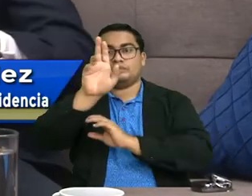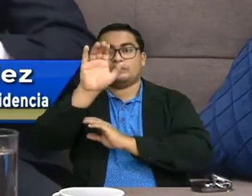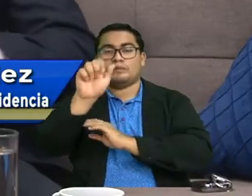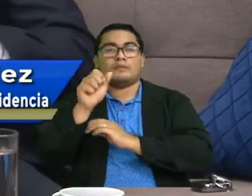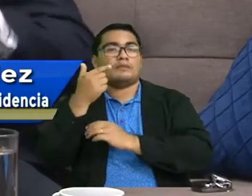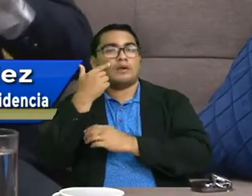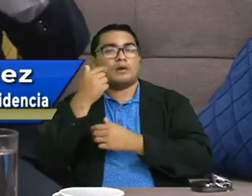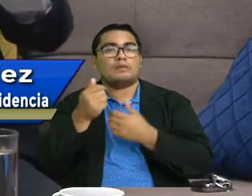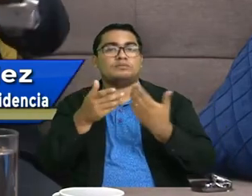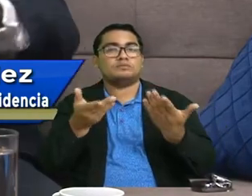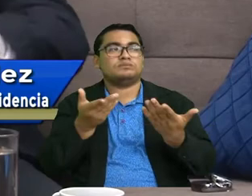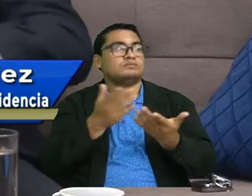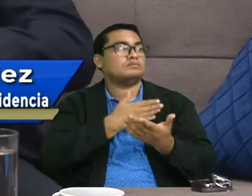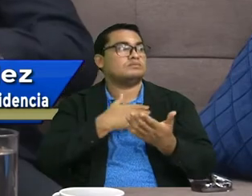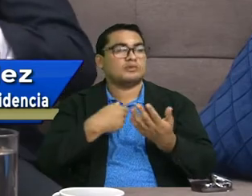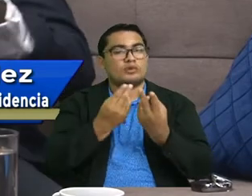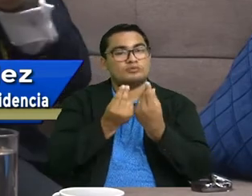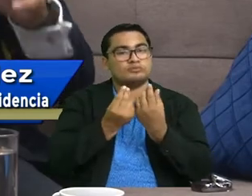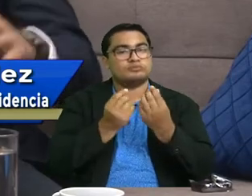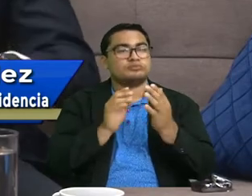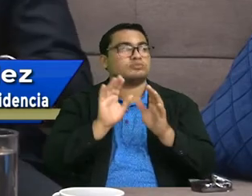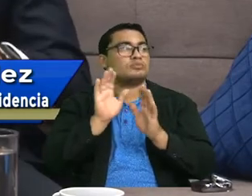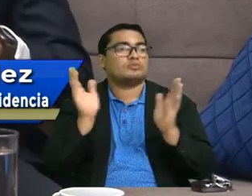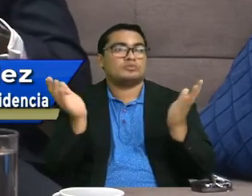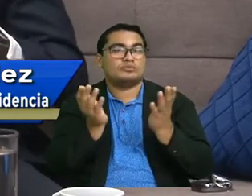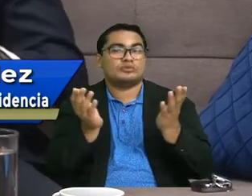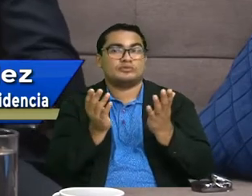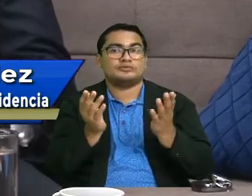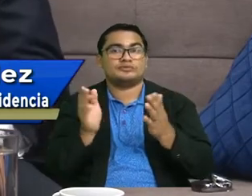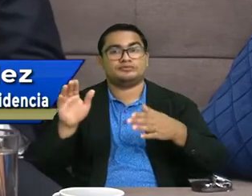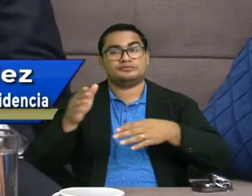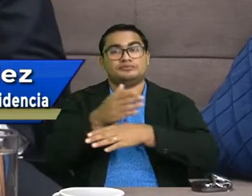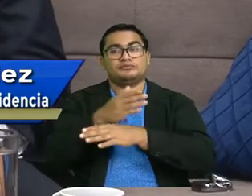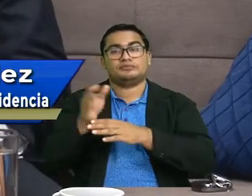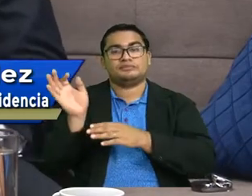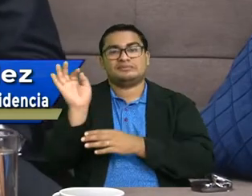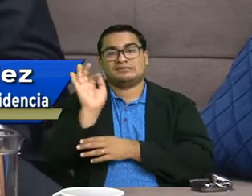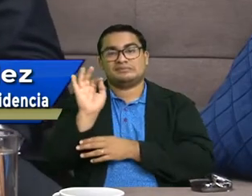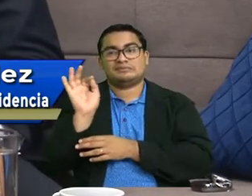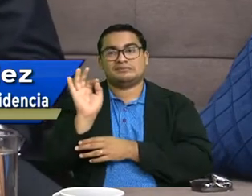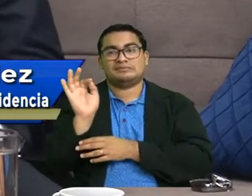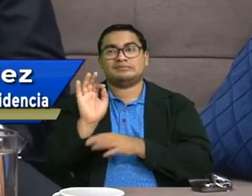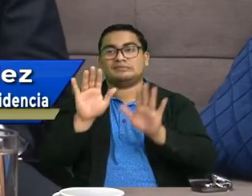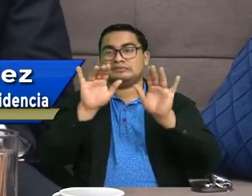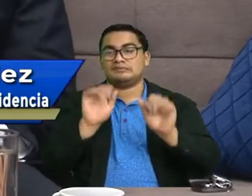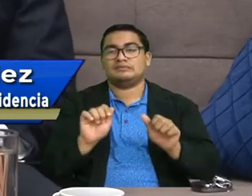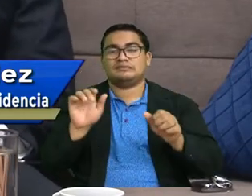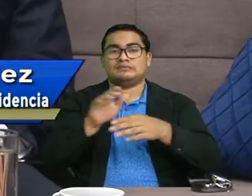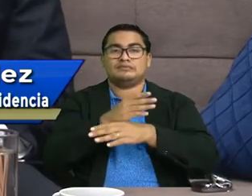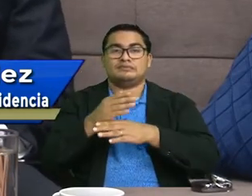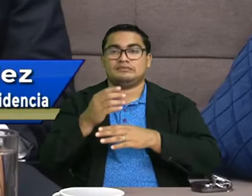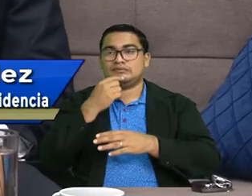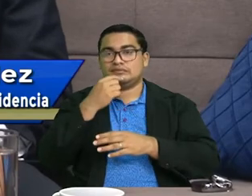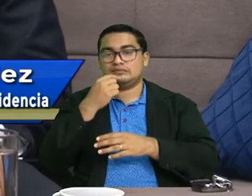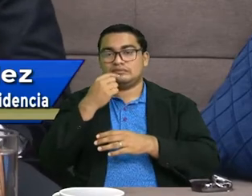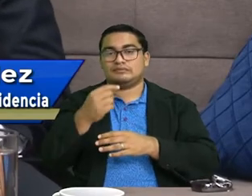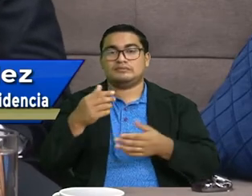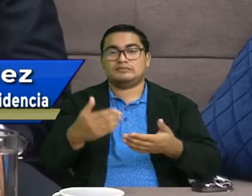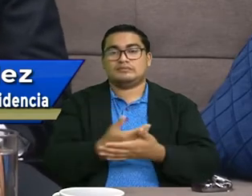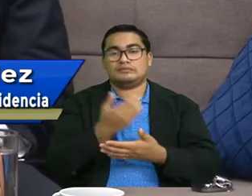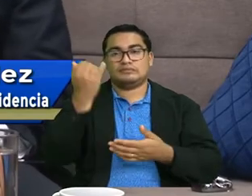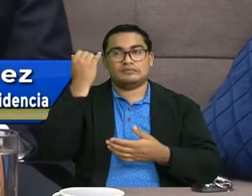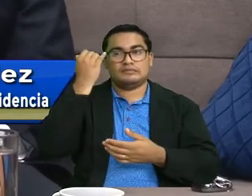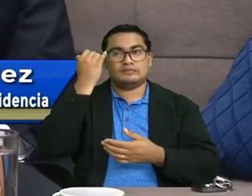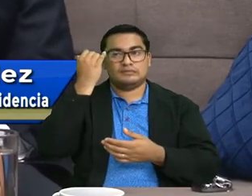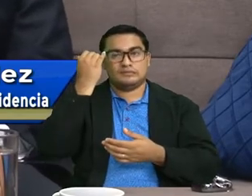saber cuál es la mejor tarifa, cuál sería el paquete, entre otros servicios que ya son servicios digitales, servicios creativos